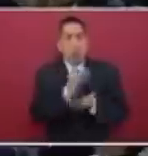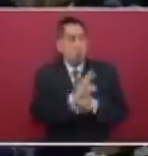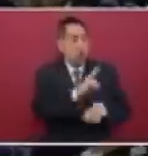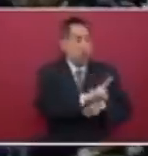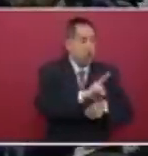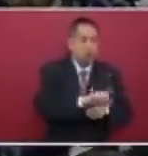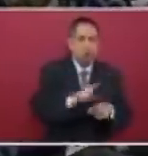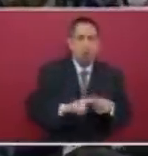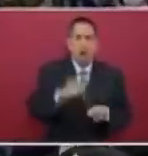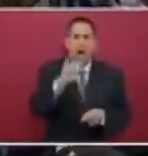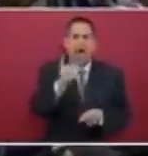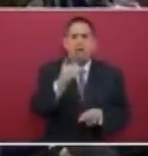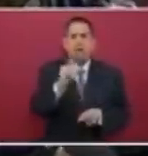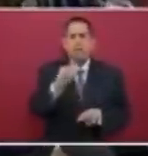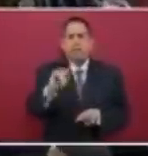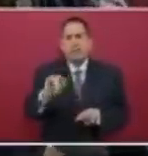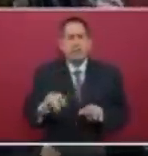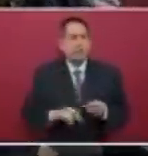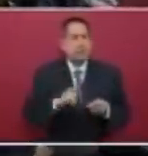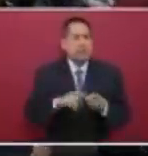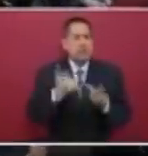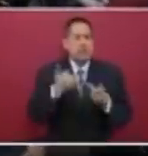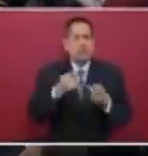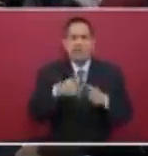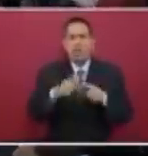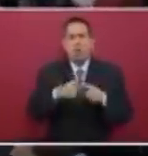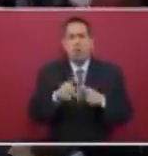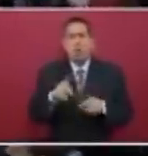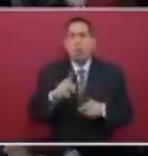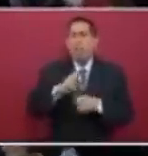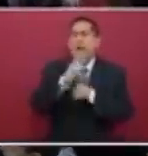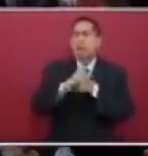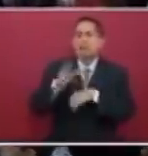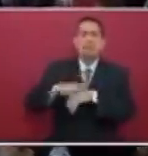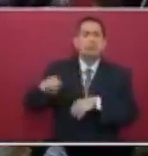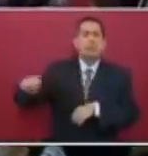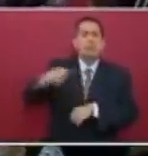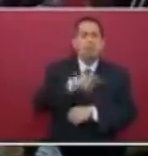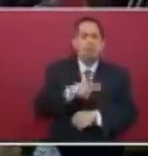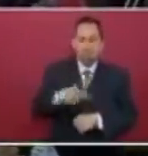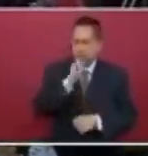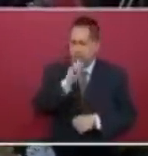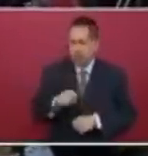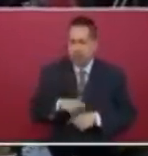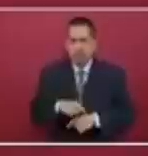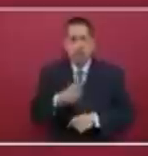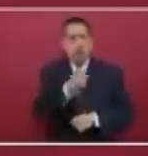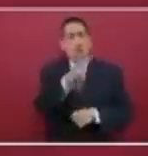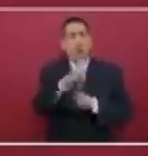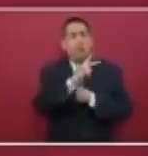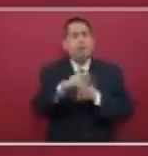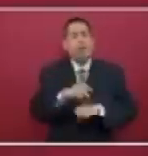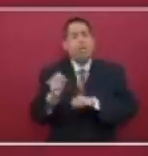haití y a todos los pueblos pobres abandonados